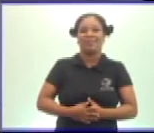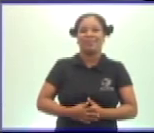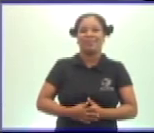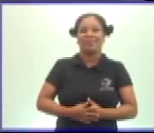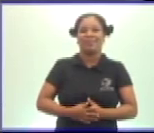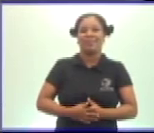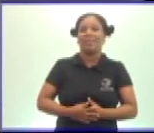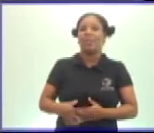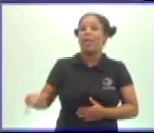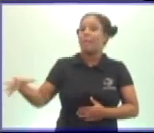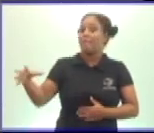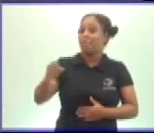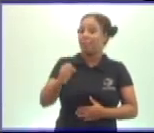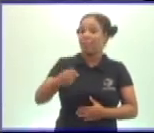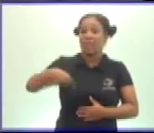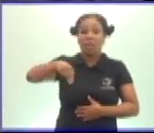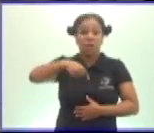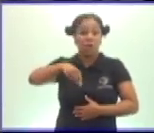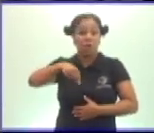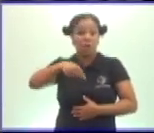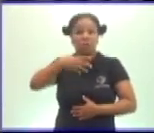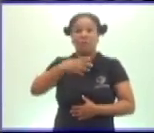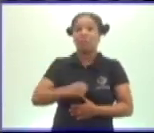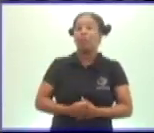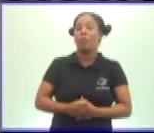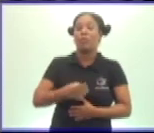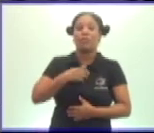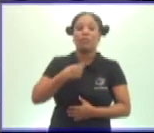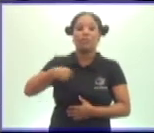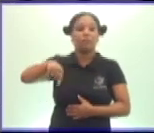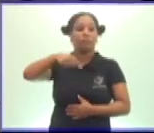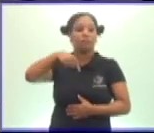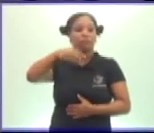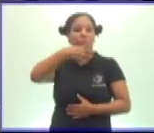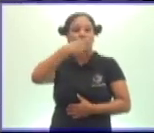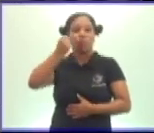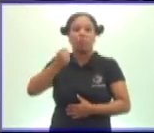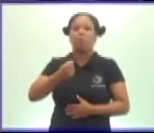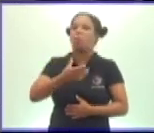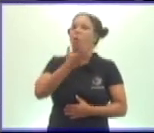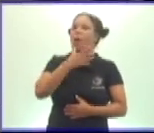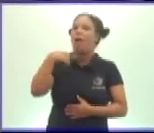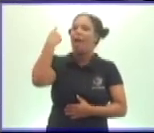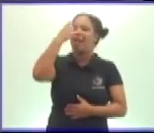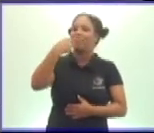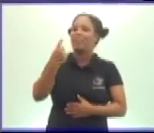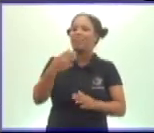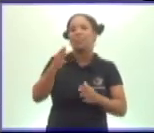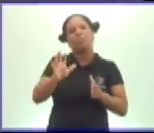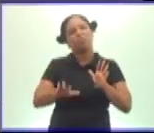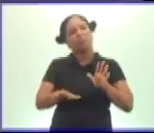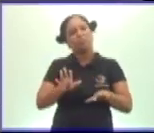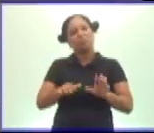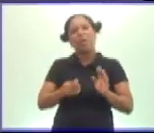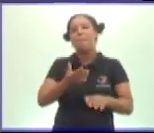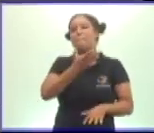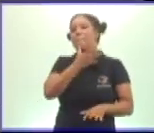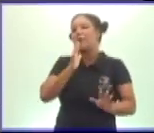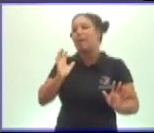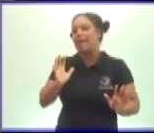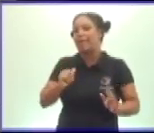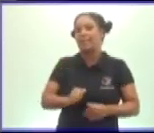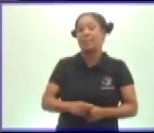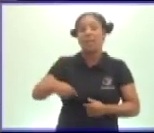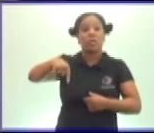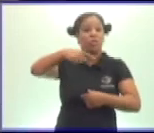En general, los disolventes tienden a disolver solutos con características semejantes. Así, los solutos no polares se disuelven